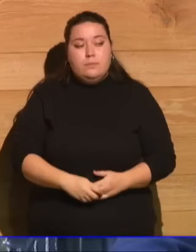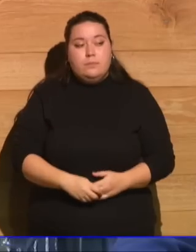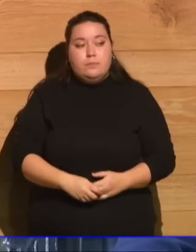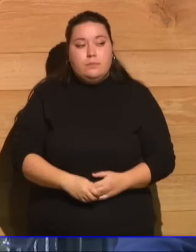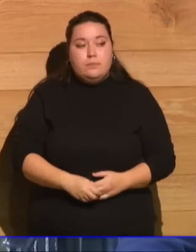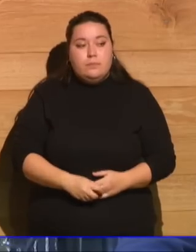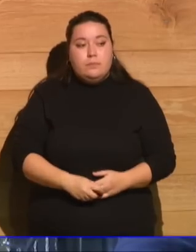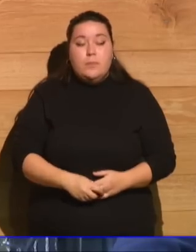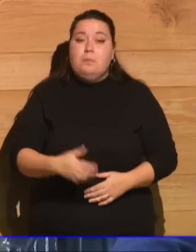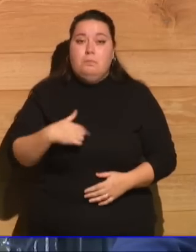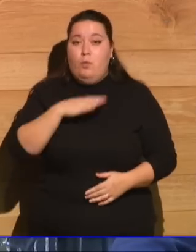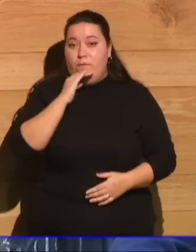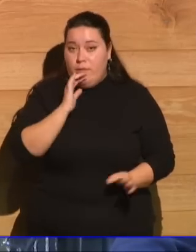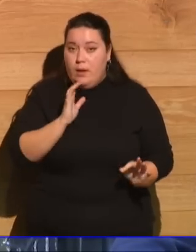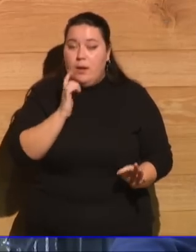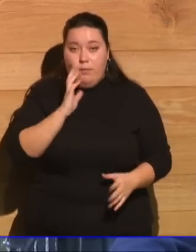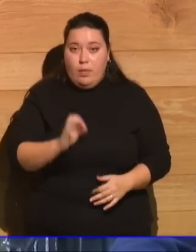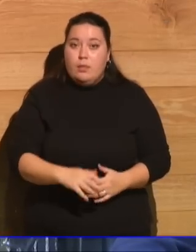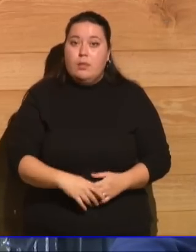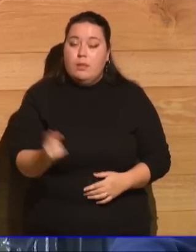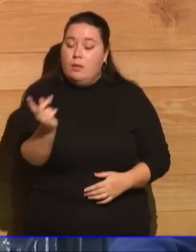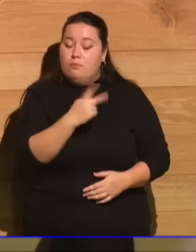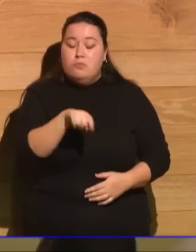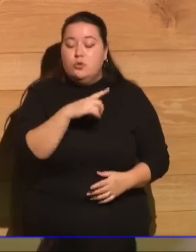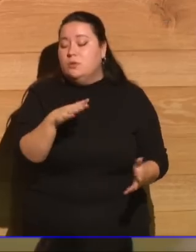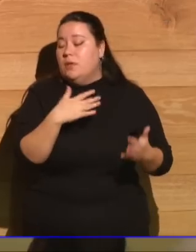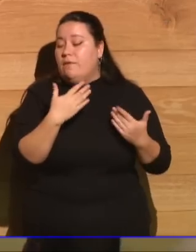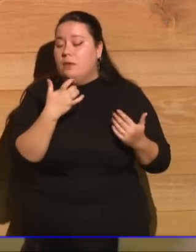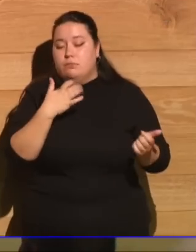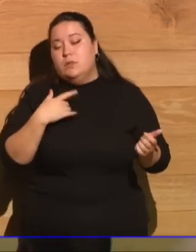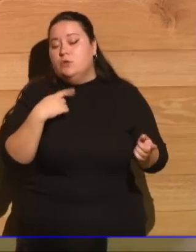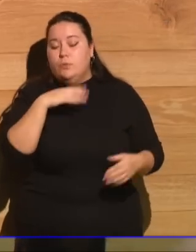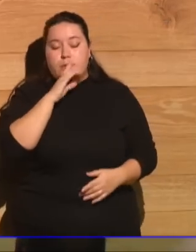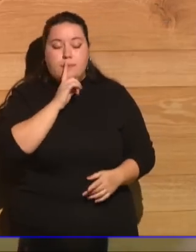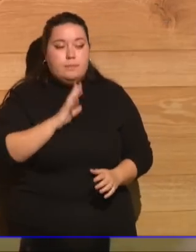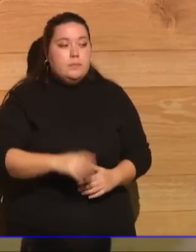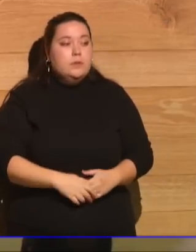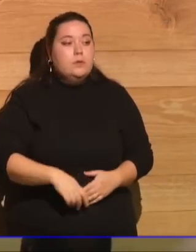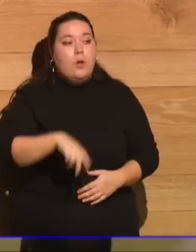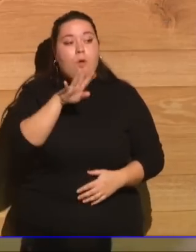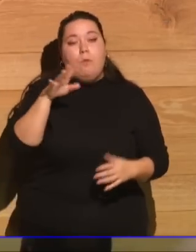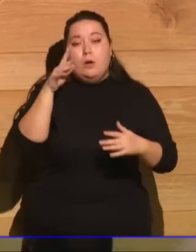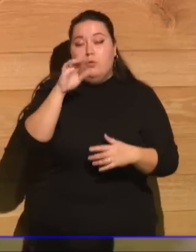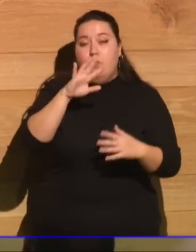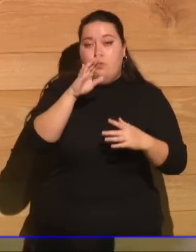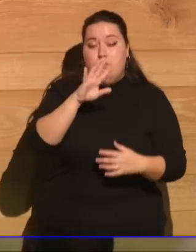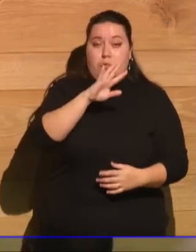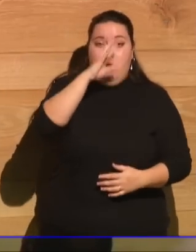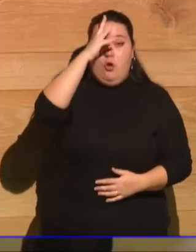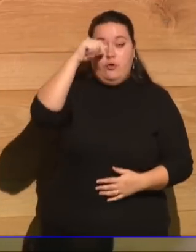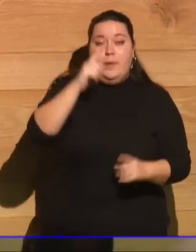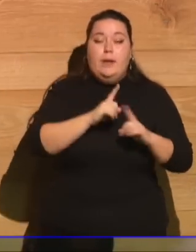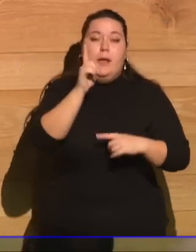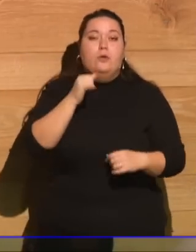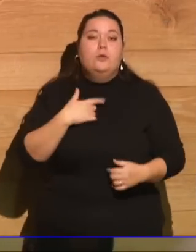más opuesto. Me voy a enfadar de verdad. O sea, hablad vosotros y yo voy a estar callado. Si durante- 4 soldados norteamericanos que formaban un comando fueron encarcelados